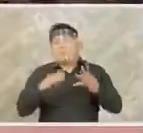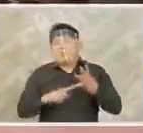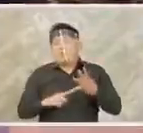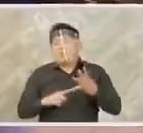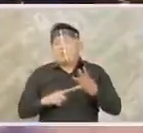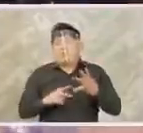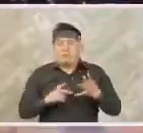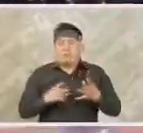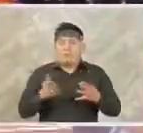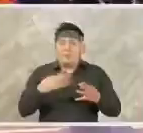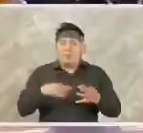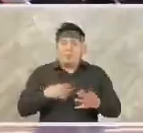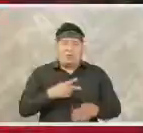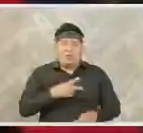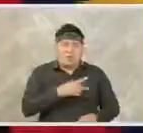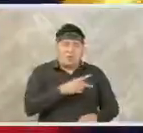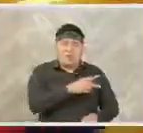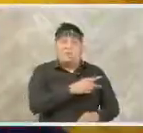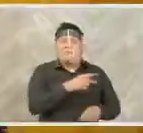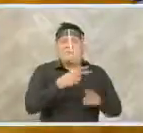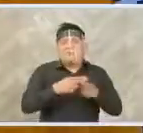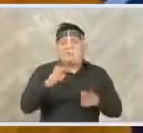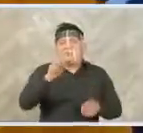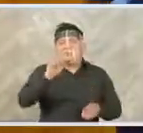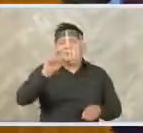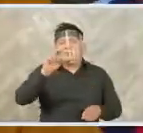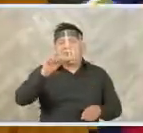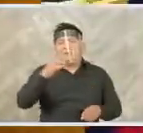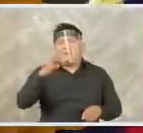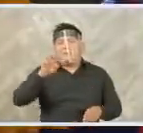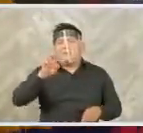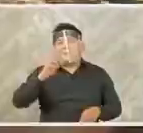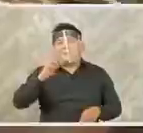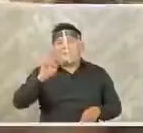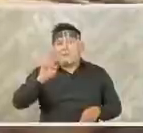cerca Carmen de Tonchalá, que son corregimientos principalmente